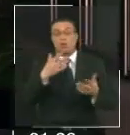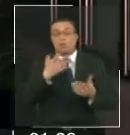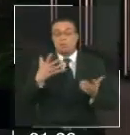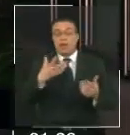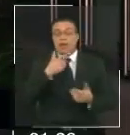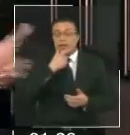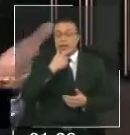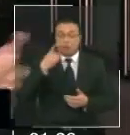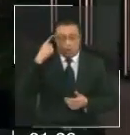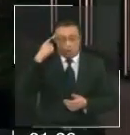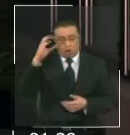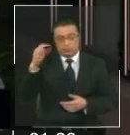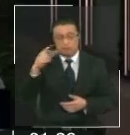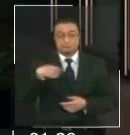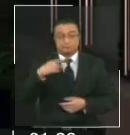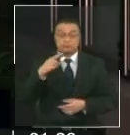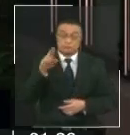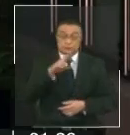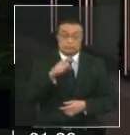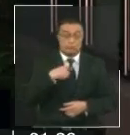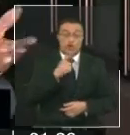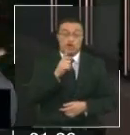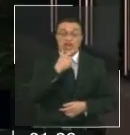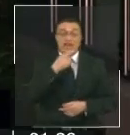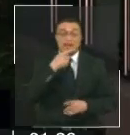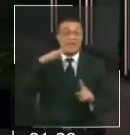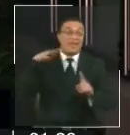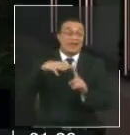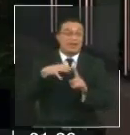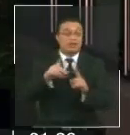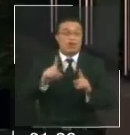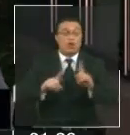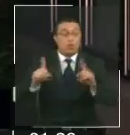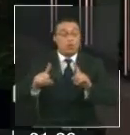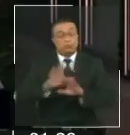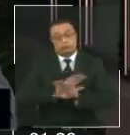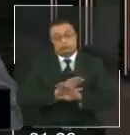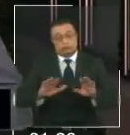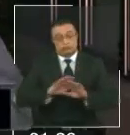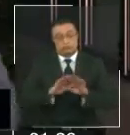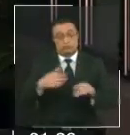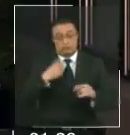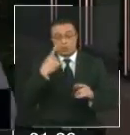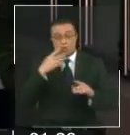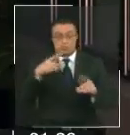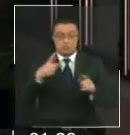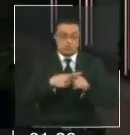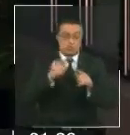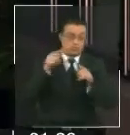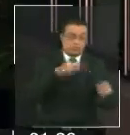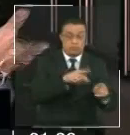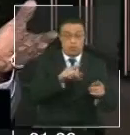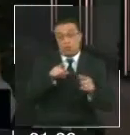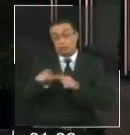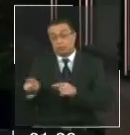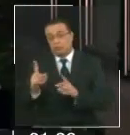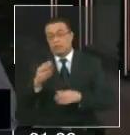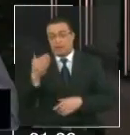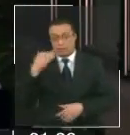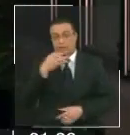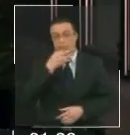le parece, pero de nuevo, no quiero ser crítico de ninguno de los dos y en especial no quiero cargarle la mano al ministro de Hacienda porque, como decía